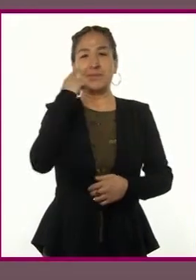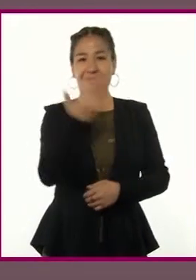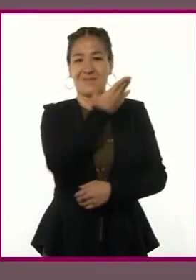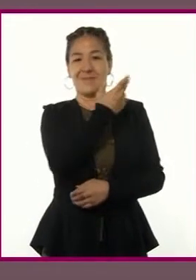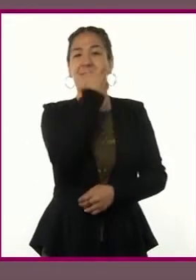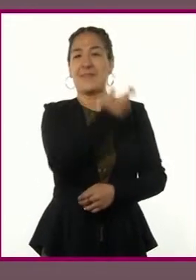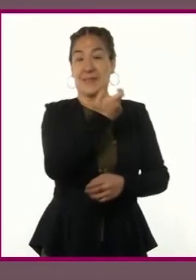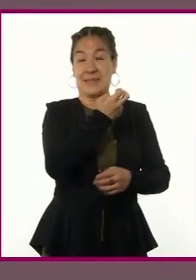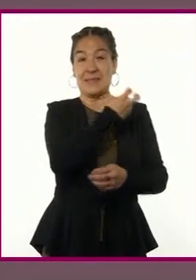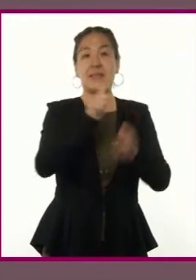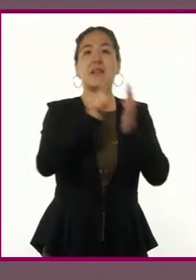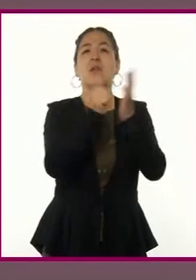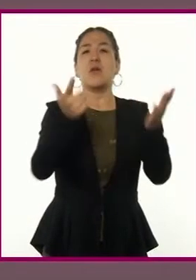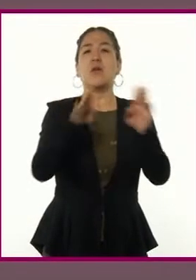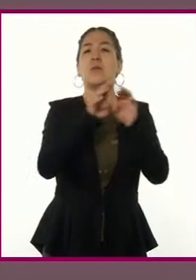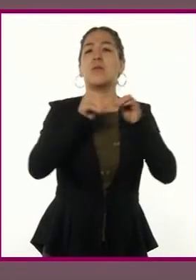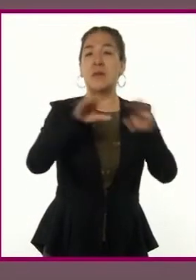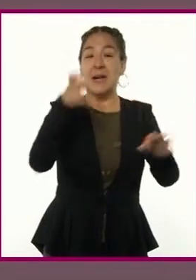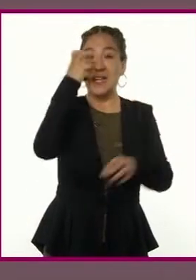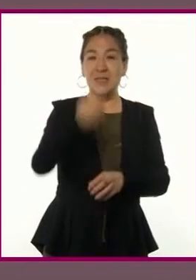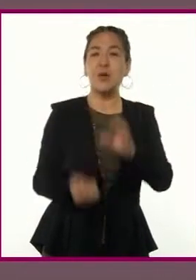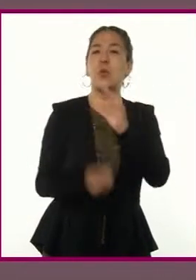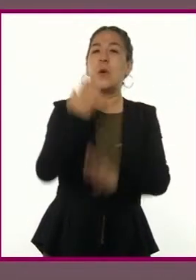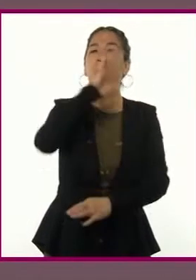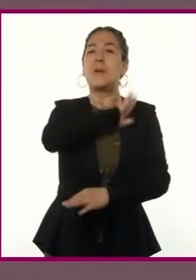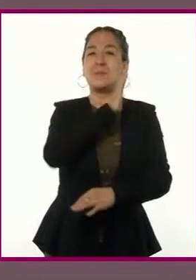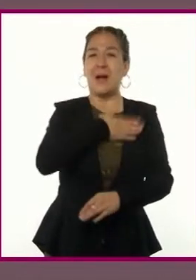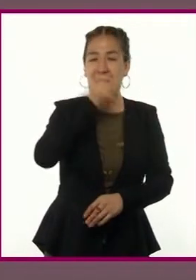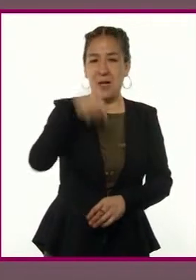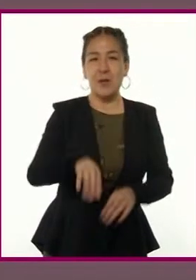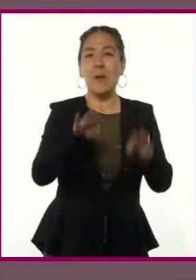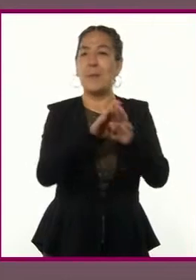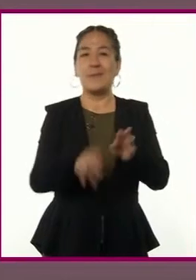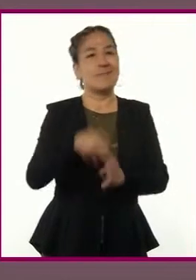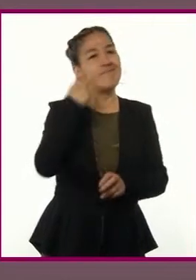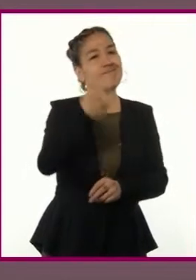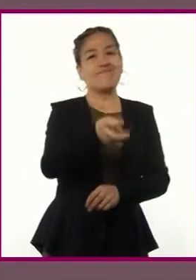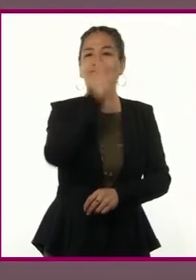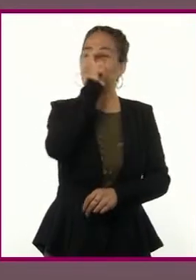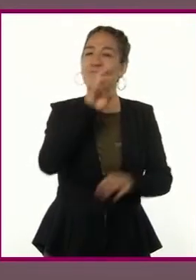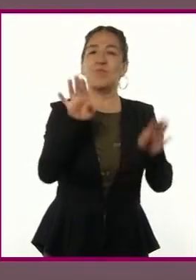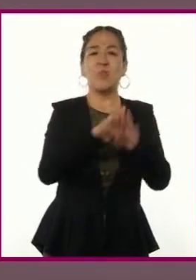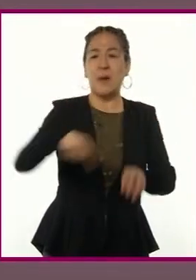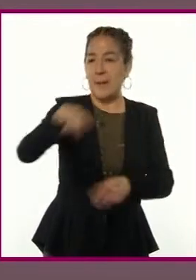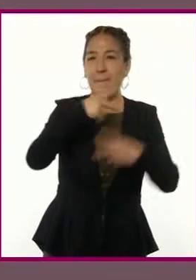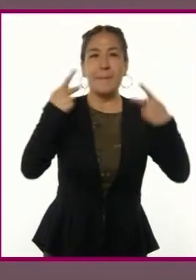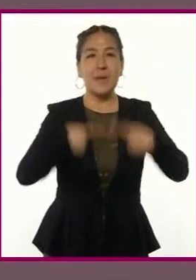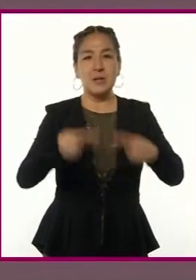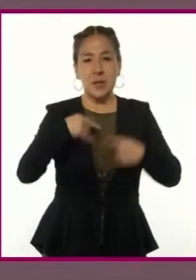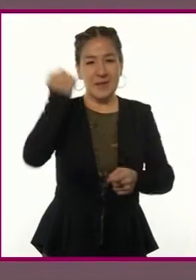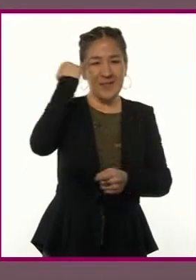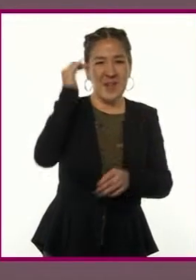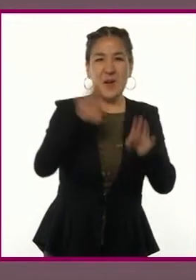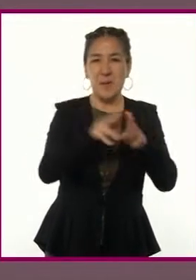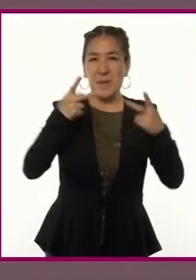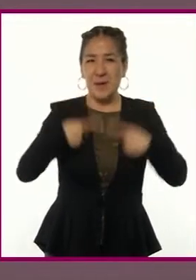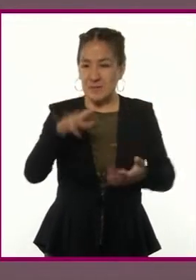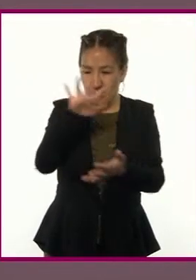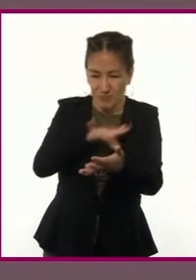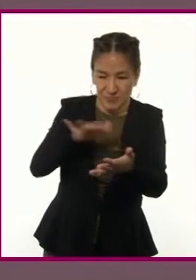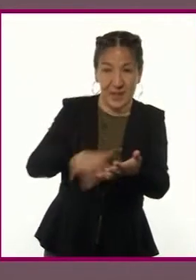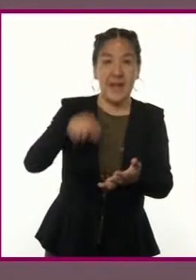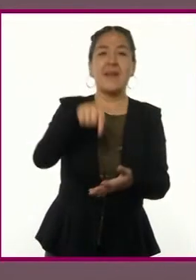Sus textos llegaron a Nueva España burlando las restricciones y fueron leídos con interés por los criollos novohispanos, en